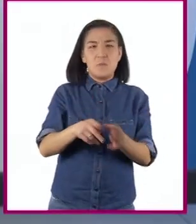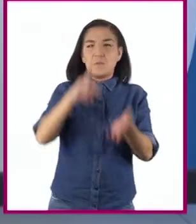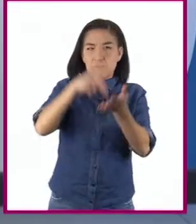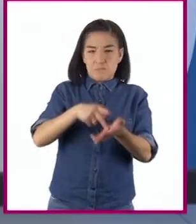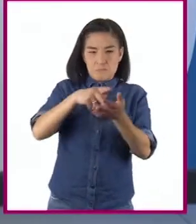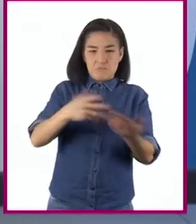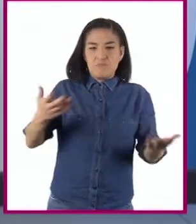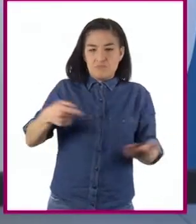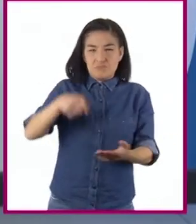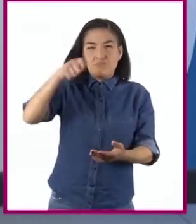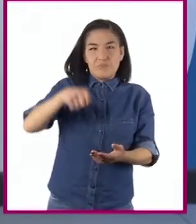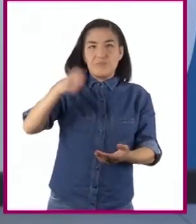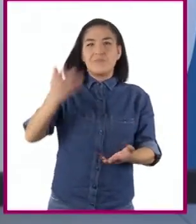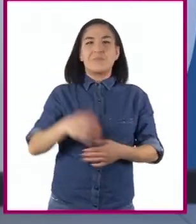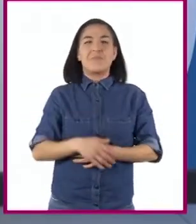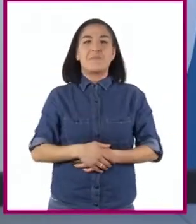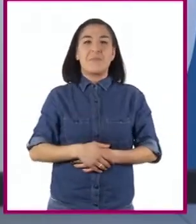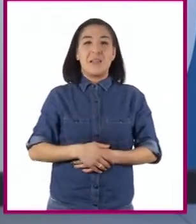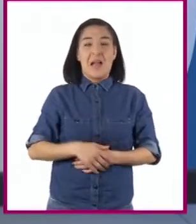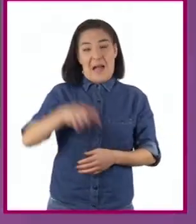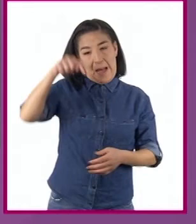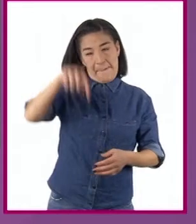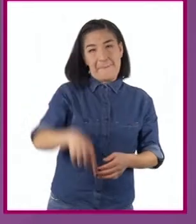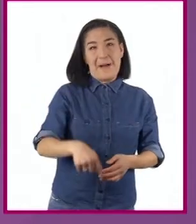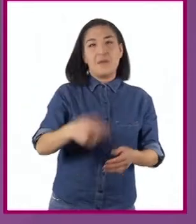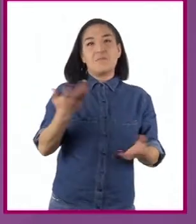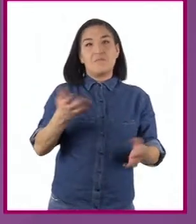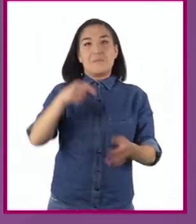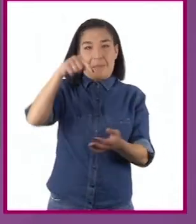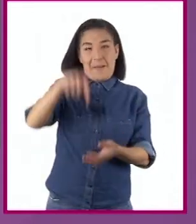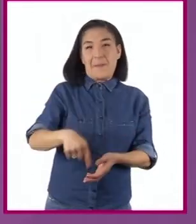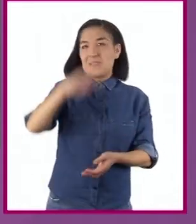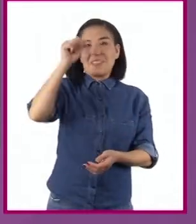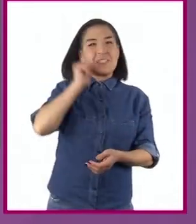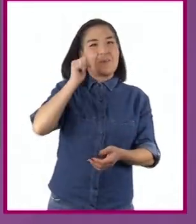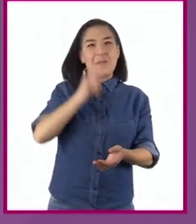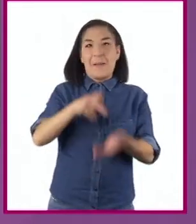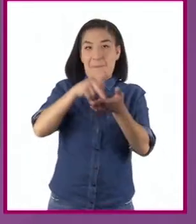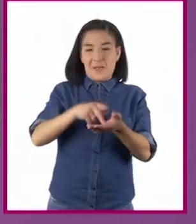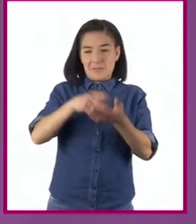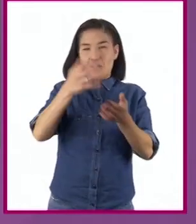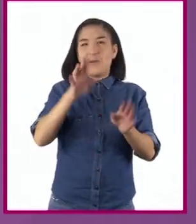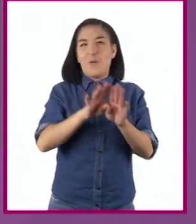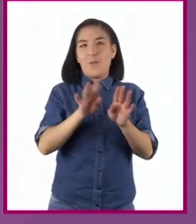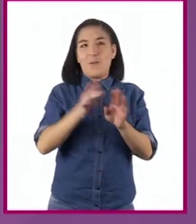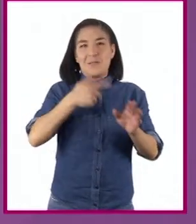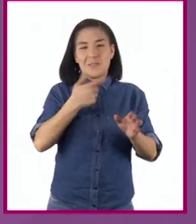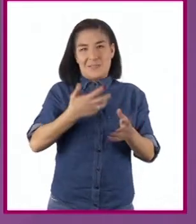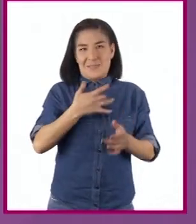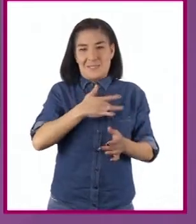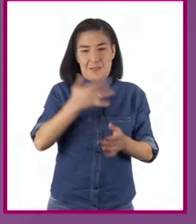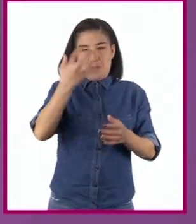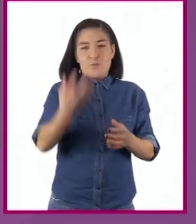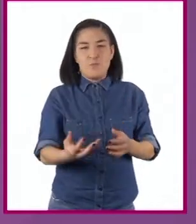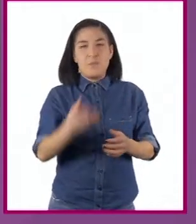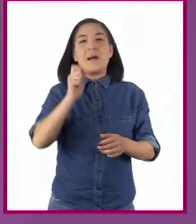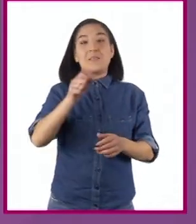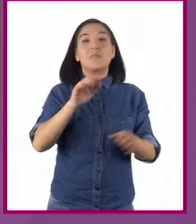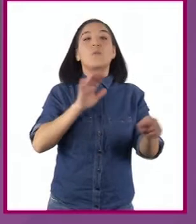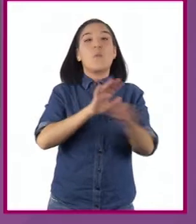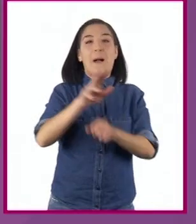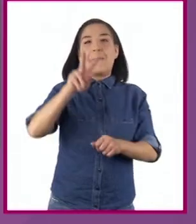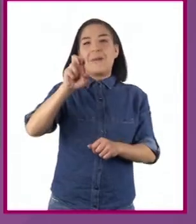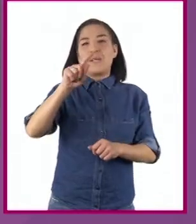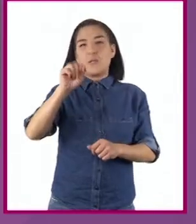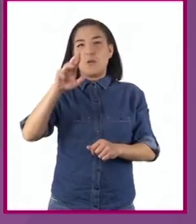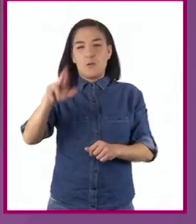yo-yo? Hacia abajo. El peso siempre apunta hacia abajo y lo tenemos que representar con un vector que tenga la